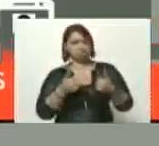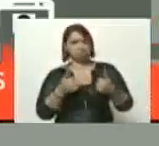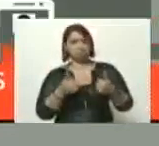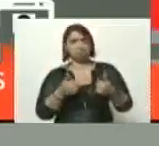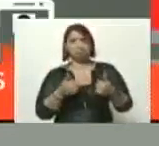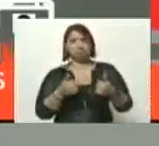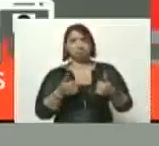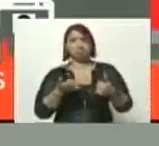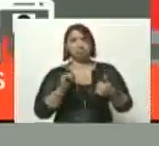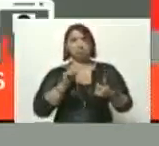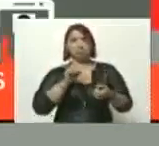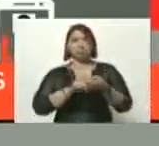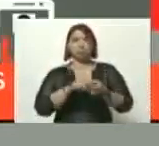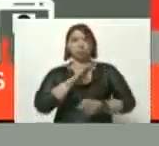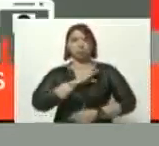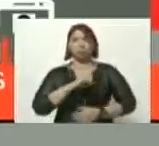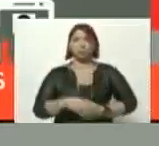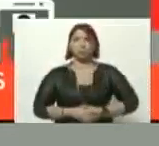aquí está Silvia.